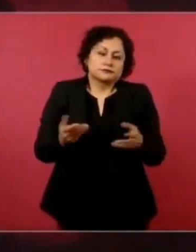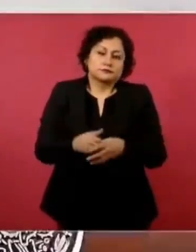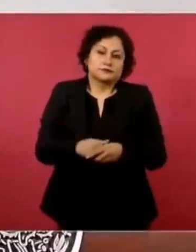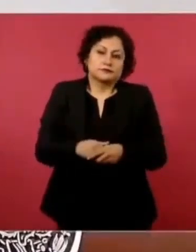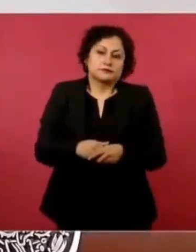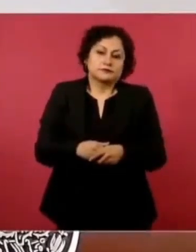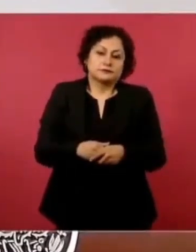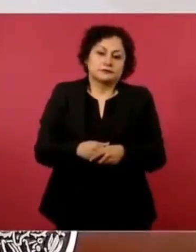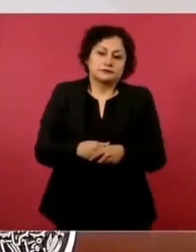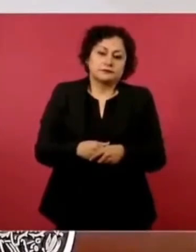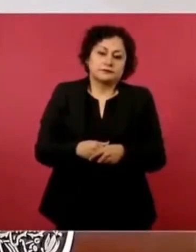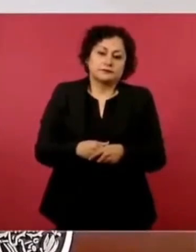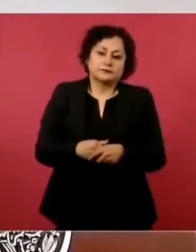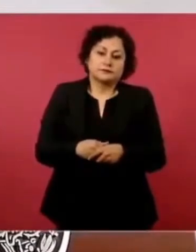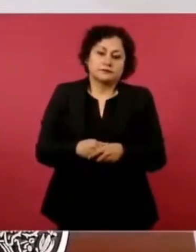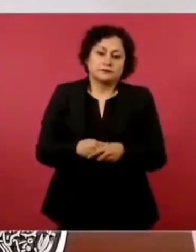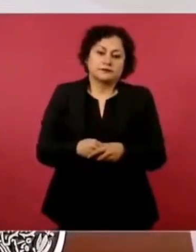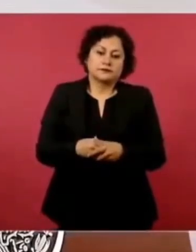un